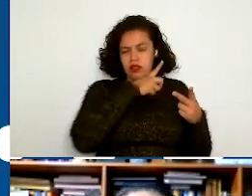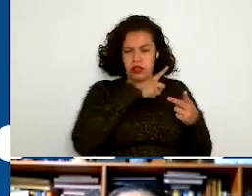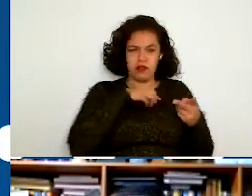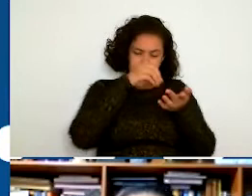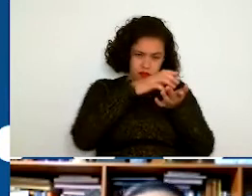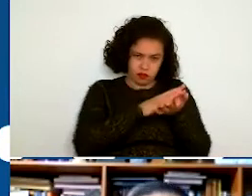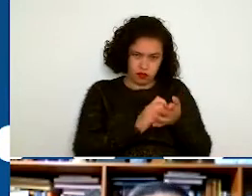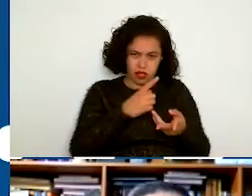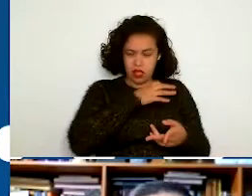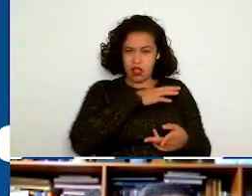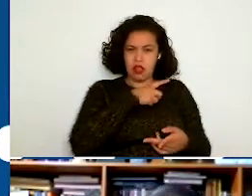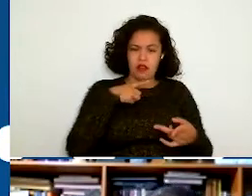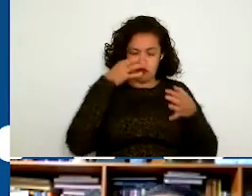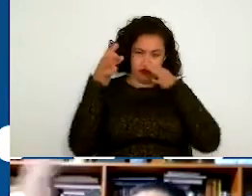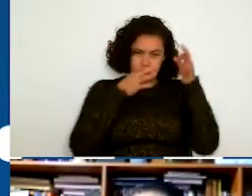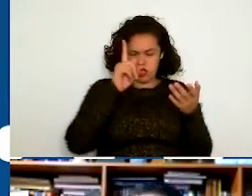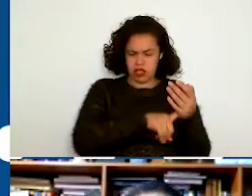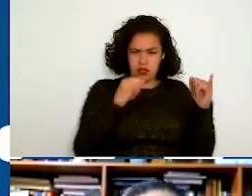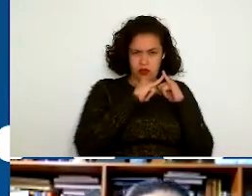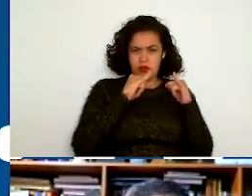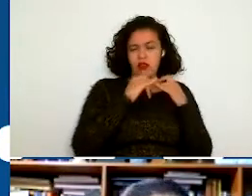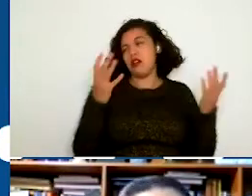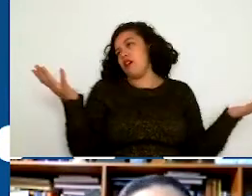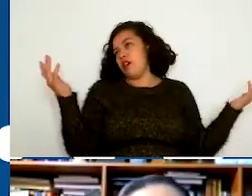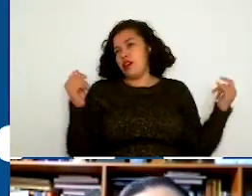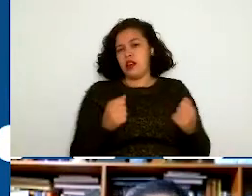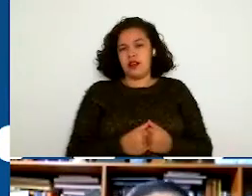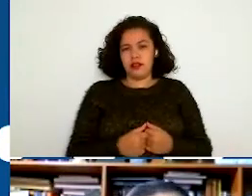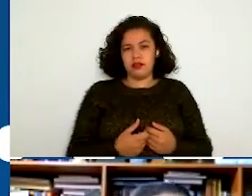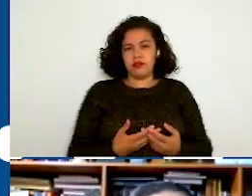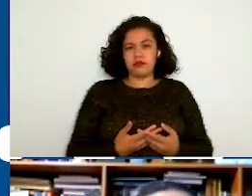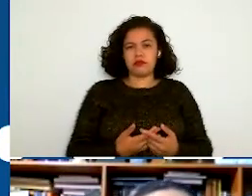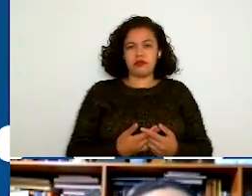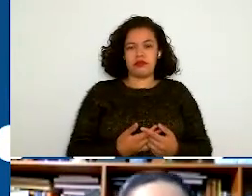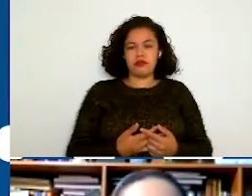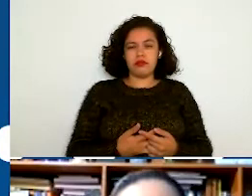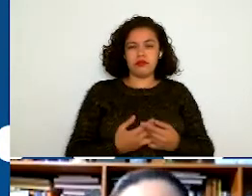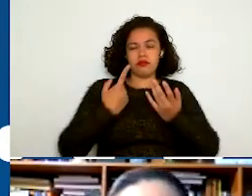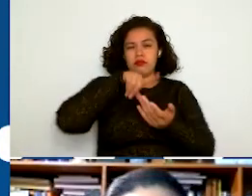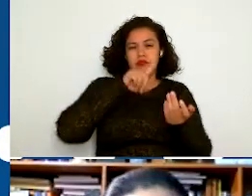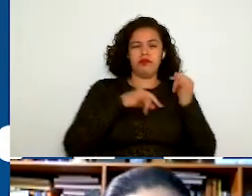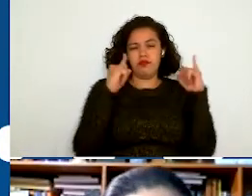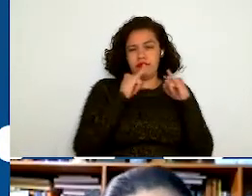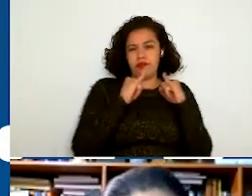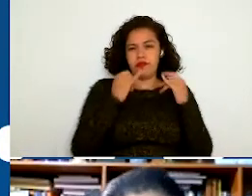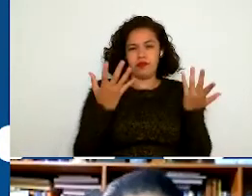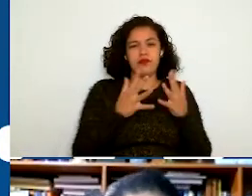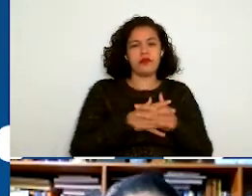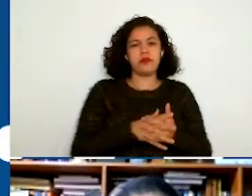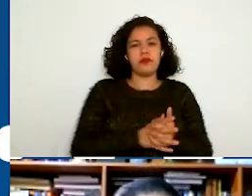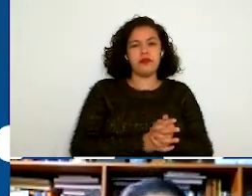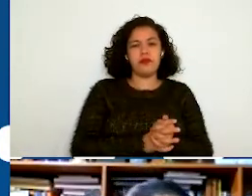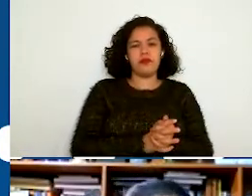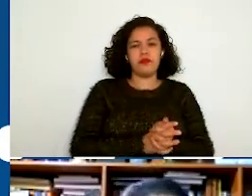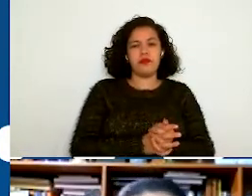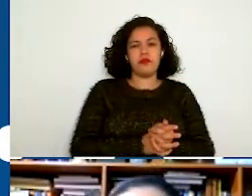que divulgarlo al interior de la institución y bueno, luego fuera de esta, ¿no? Pero por lo pronto al interior de la institución. Y esto también es